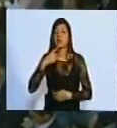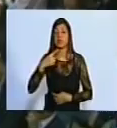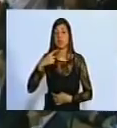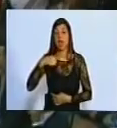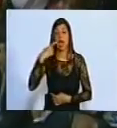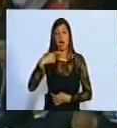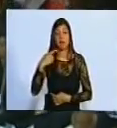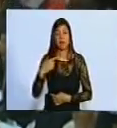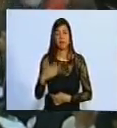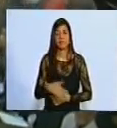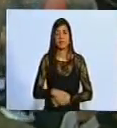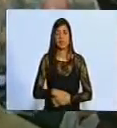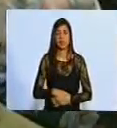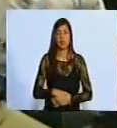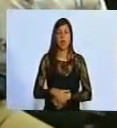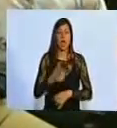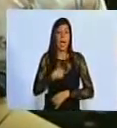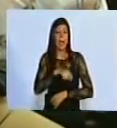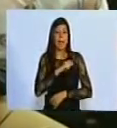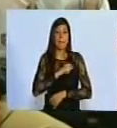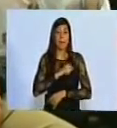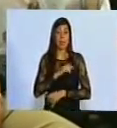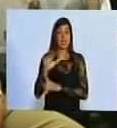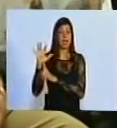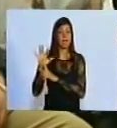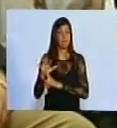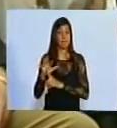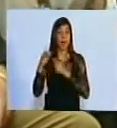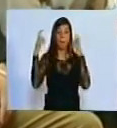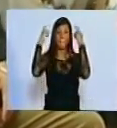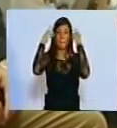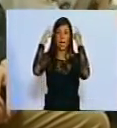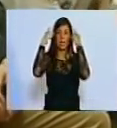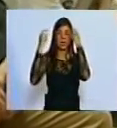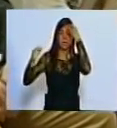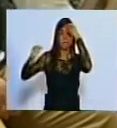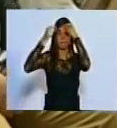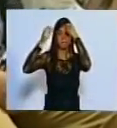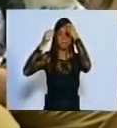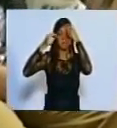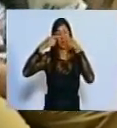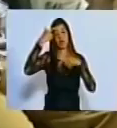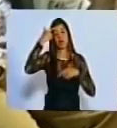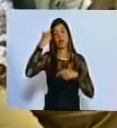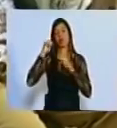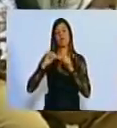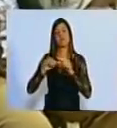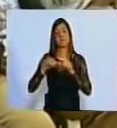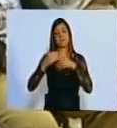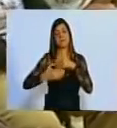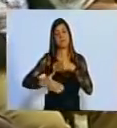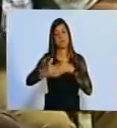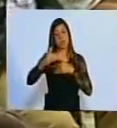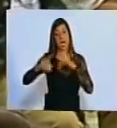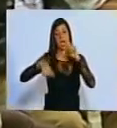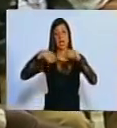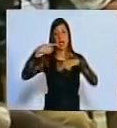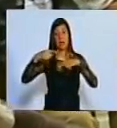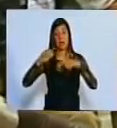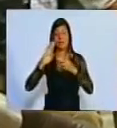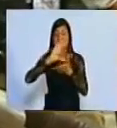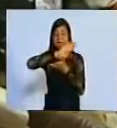las reliquias de la dominación española permanecerán largo tiempo antes que lleguemos a